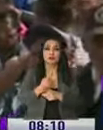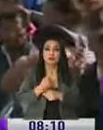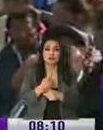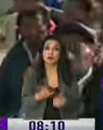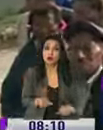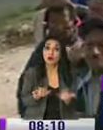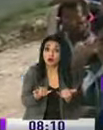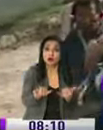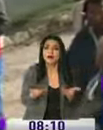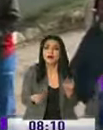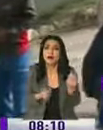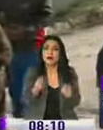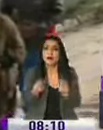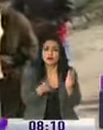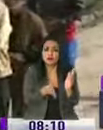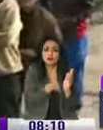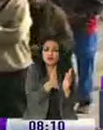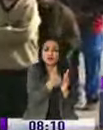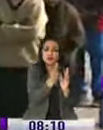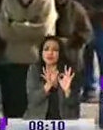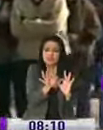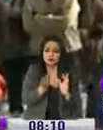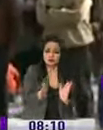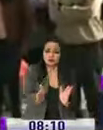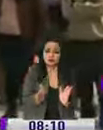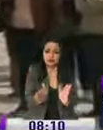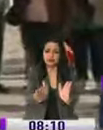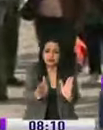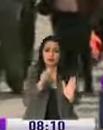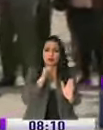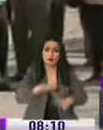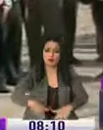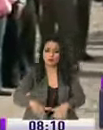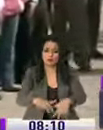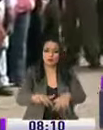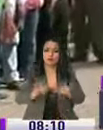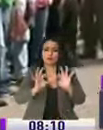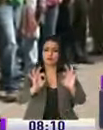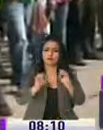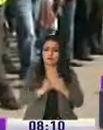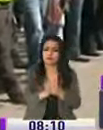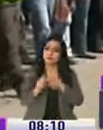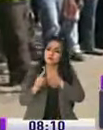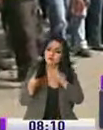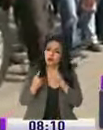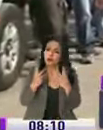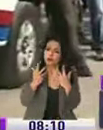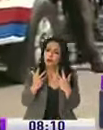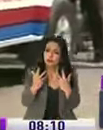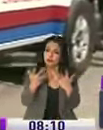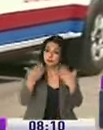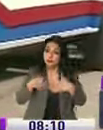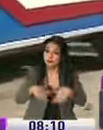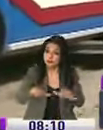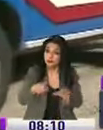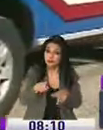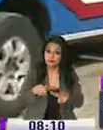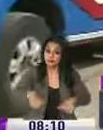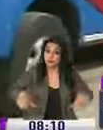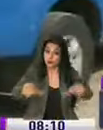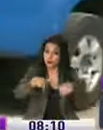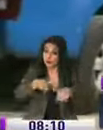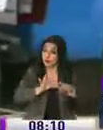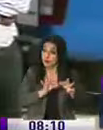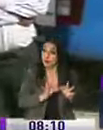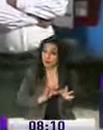de cunetas conformadas ya para evitar la acumulación de agua. Pero estos trabajos, estas obras, no solo se han realizado en este